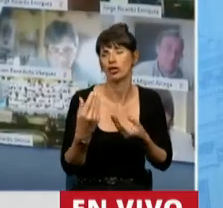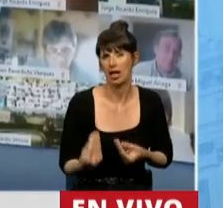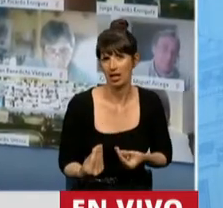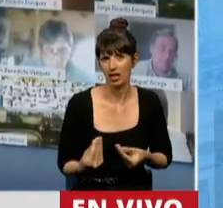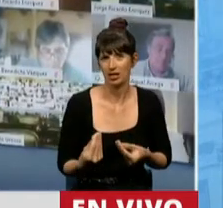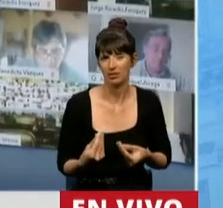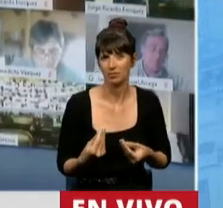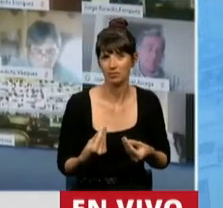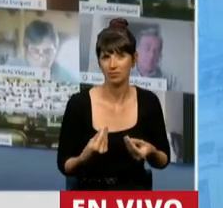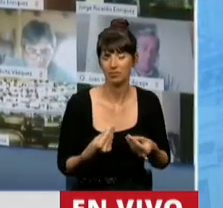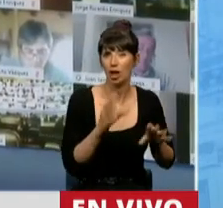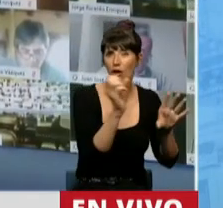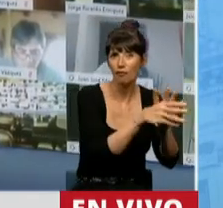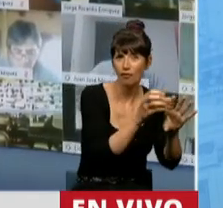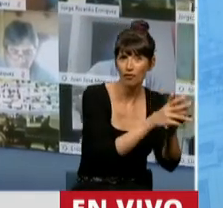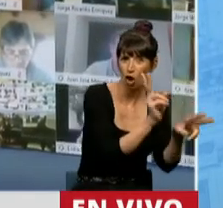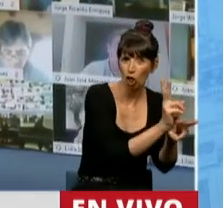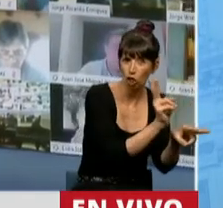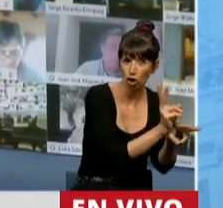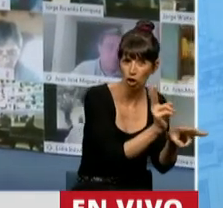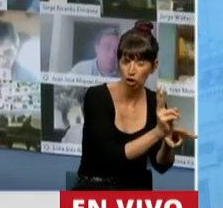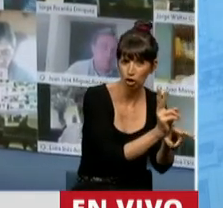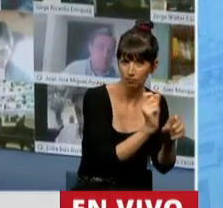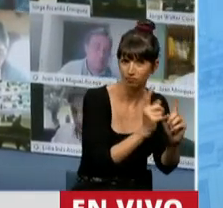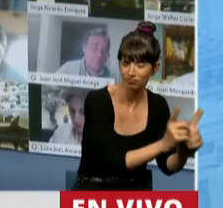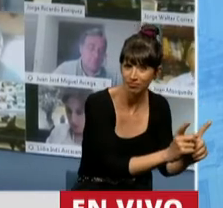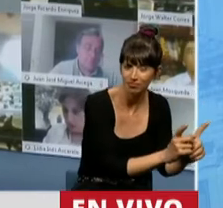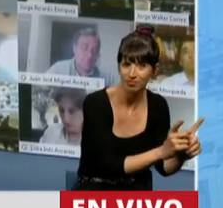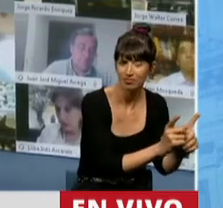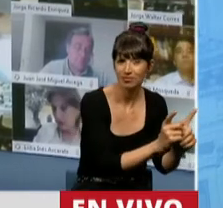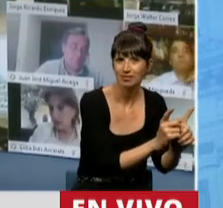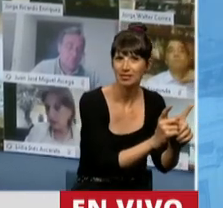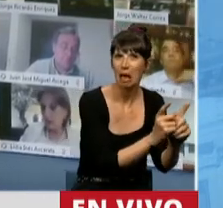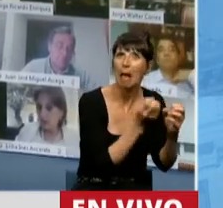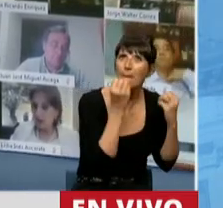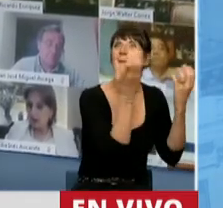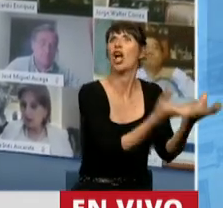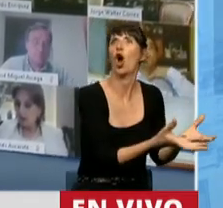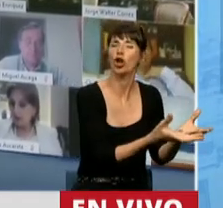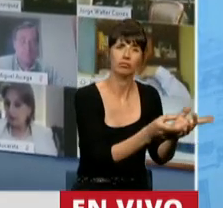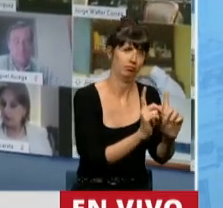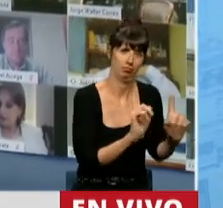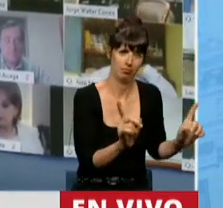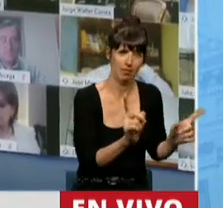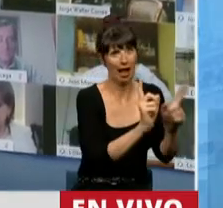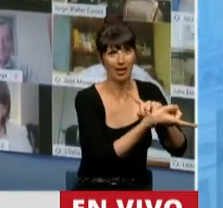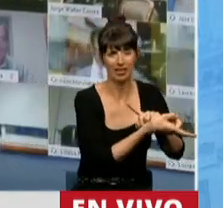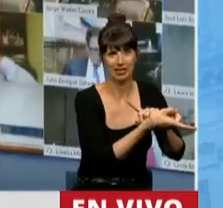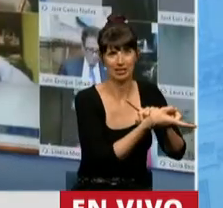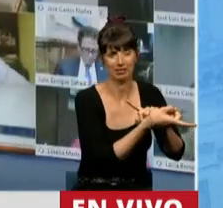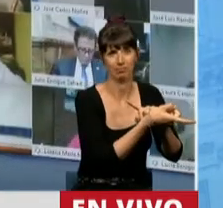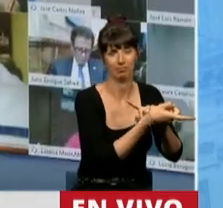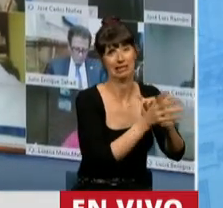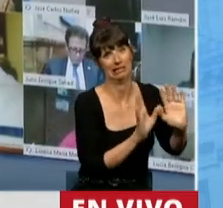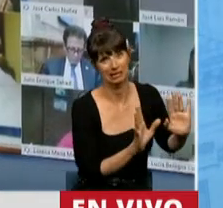Fondo de Garantía de Sustentabilidad no se ha fortalecido, se ha debilitado.